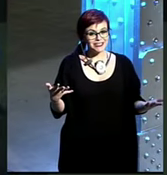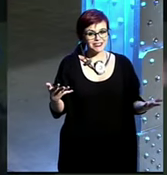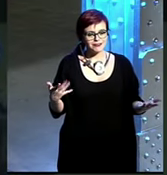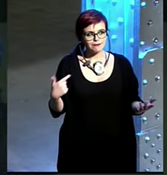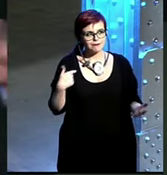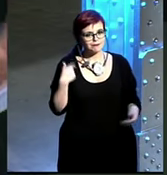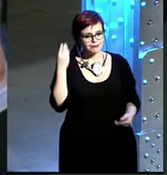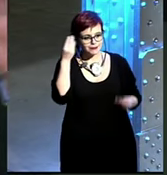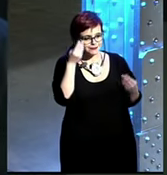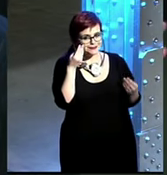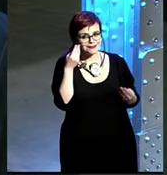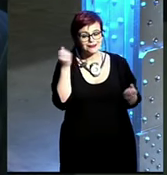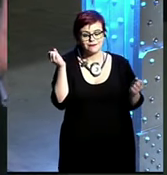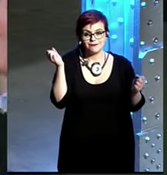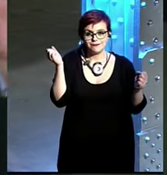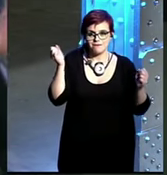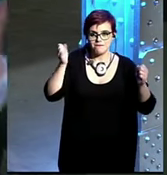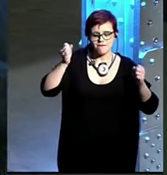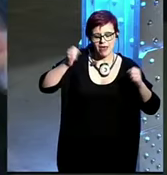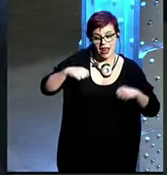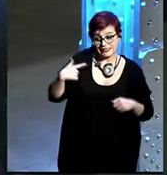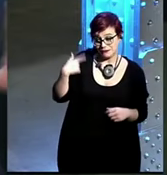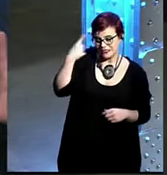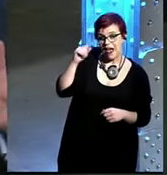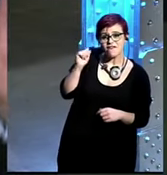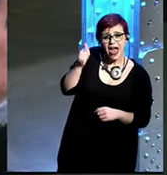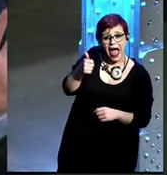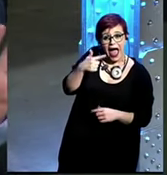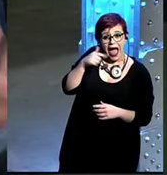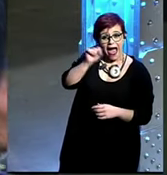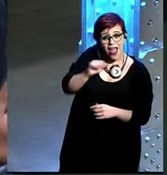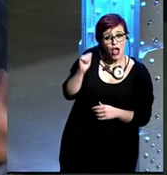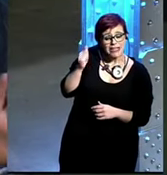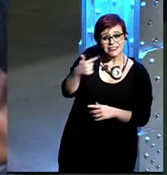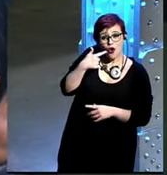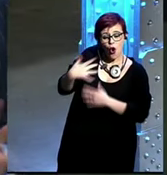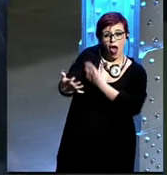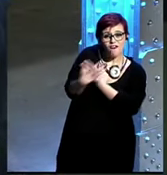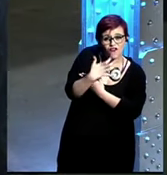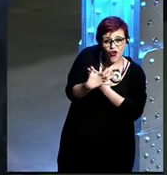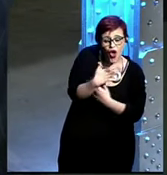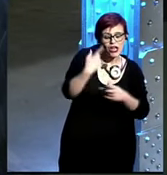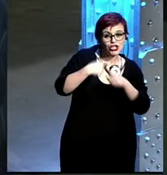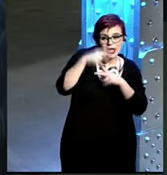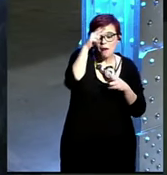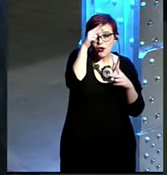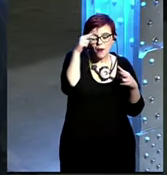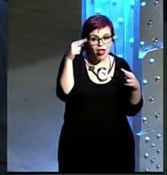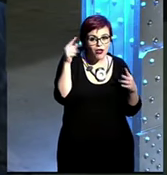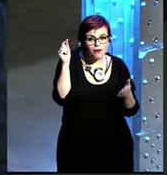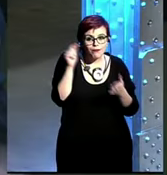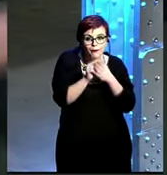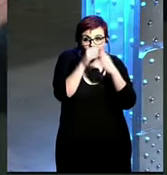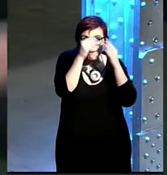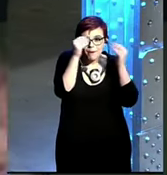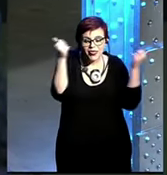Y pensé, ¿sabes qué? Todos estos años, todas las preocupaciones, todo el bullying, todas las preocupaciones, todo ha quedado bien,